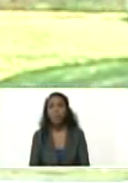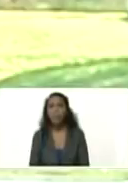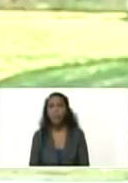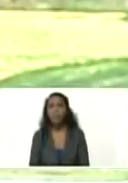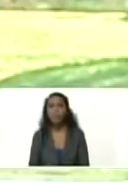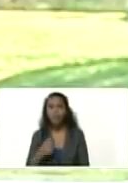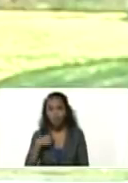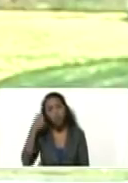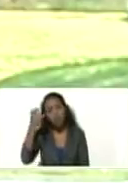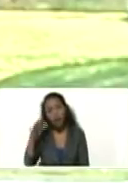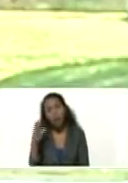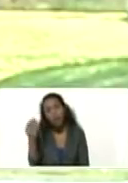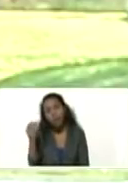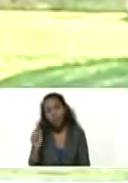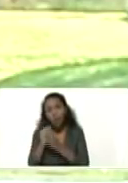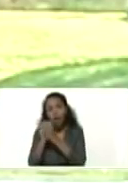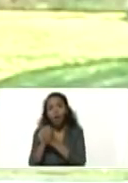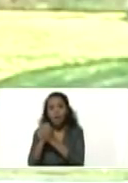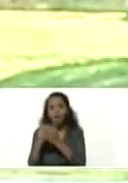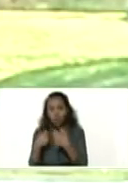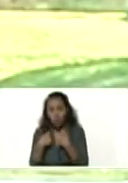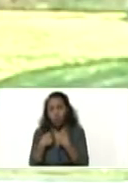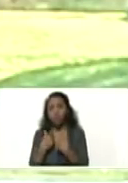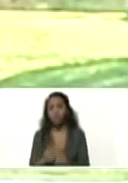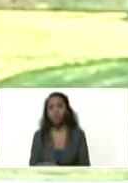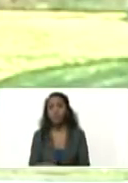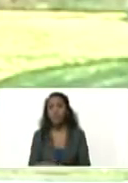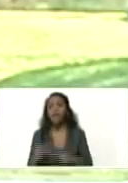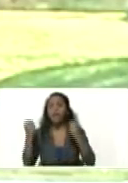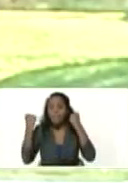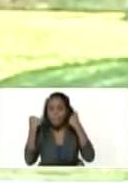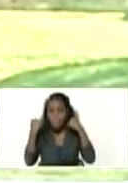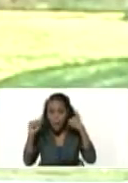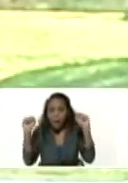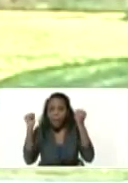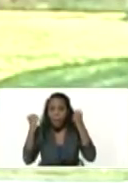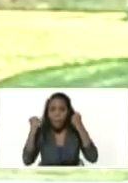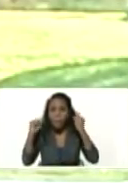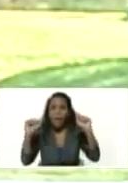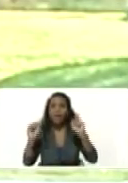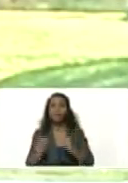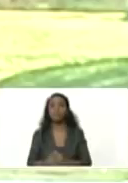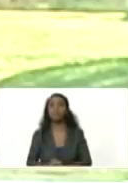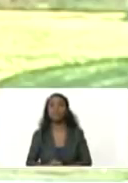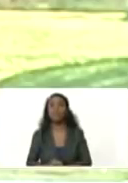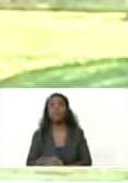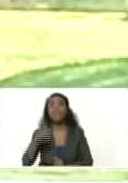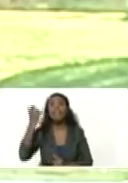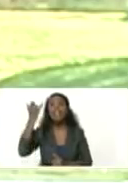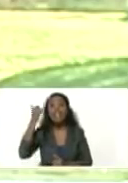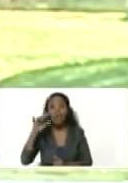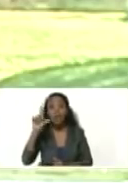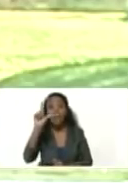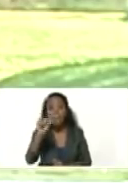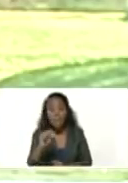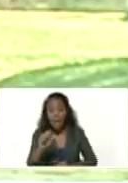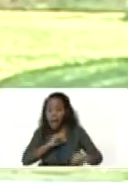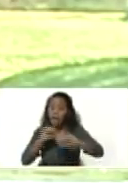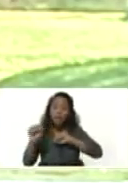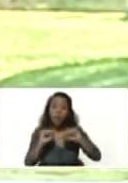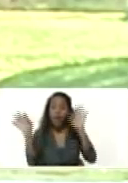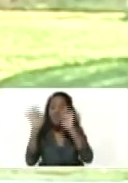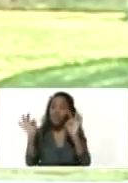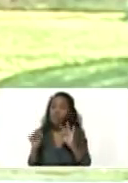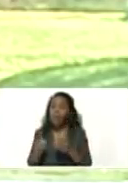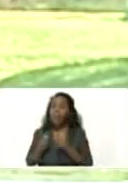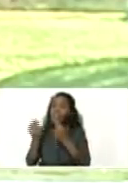Yo creo mucho en la oración y la practico, y creo en la acción como la forma de llevar el